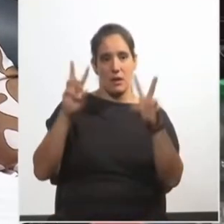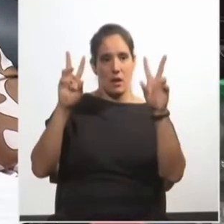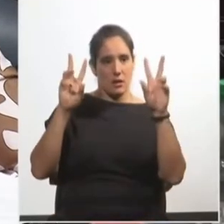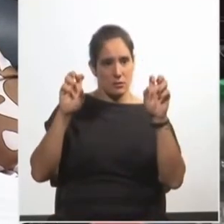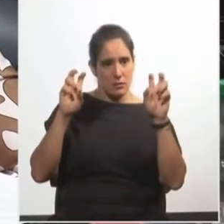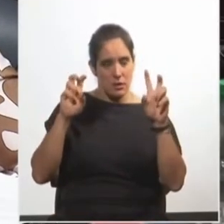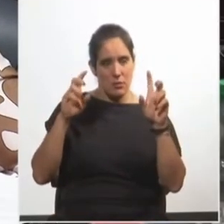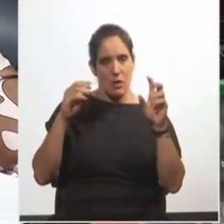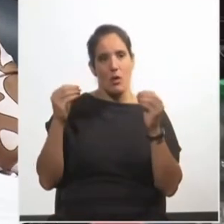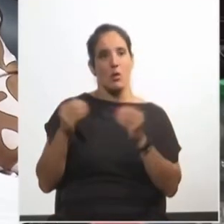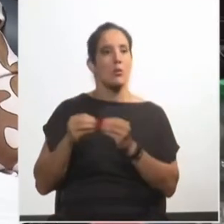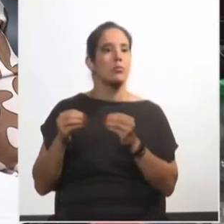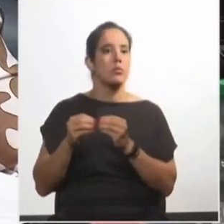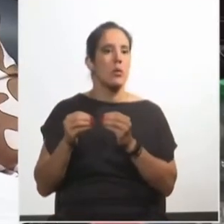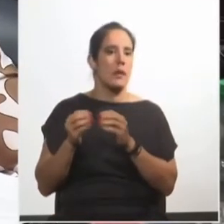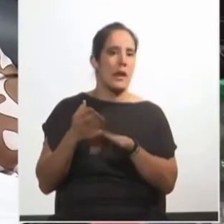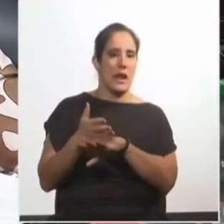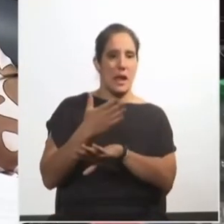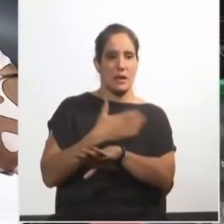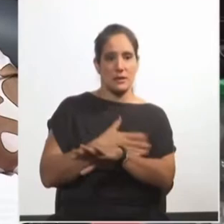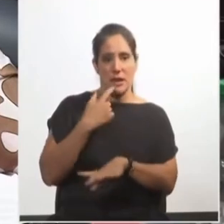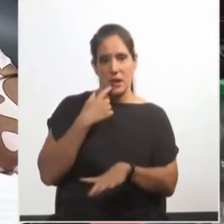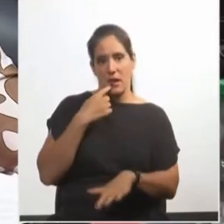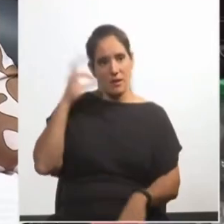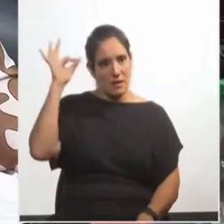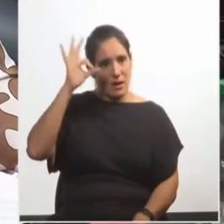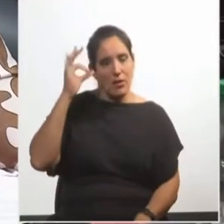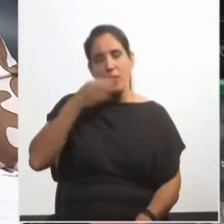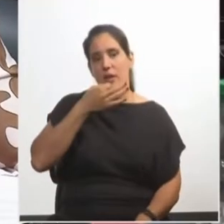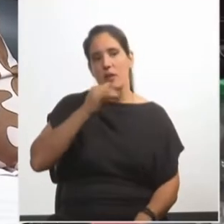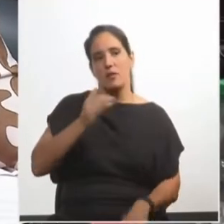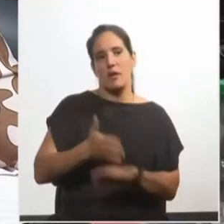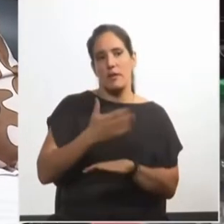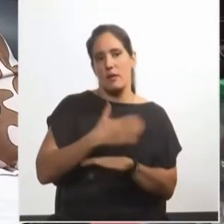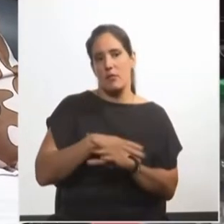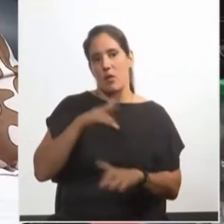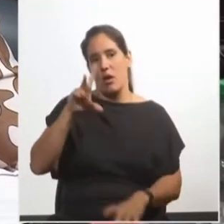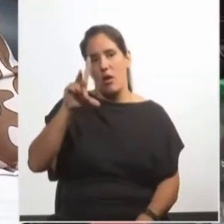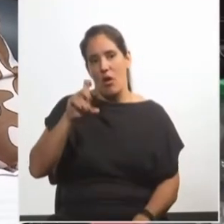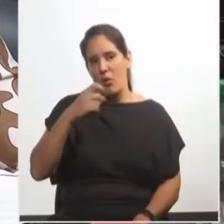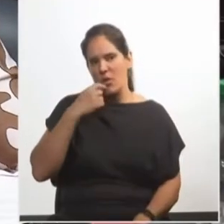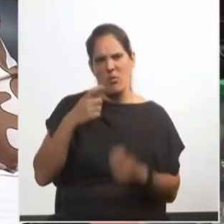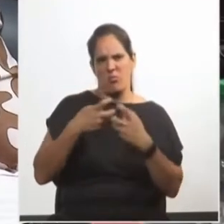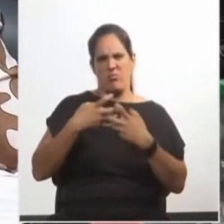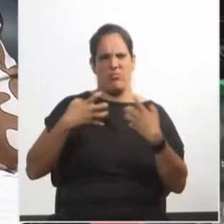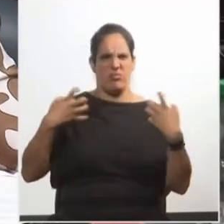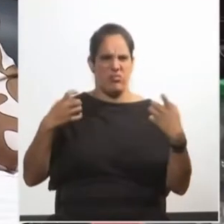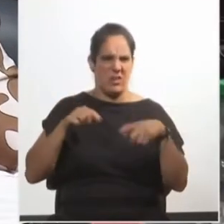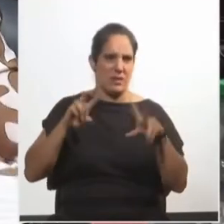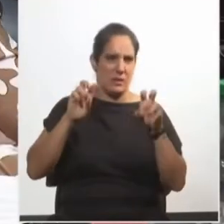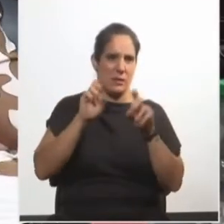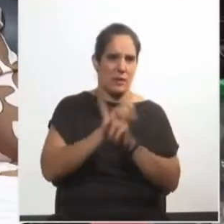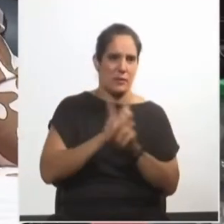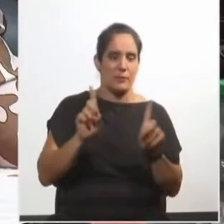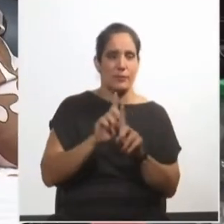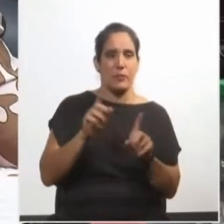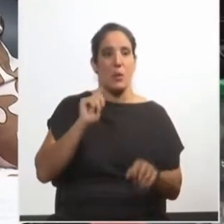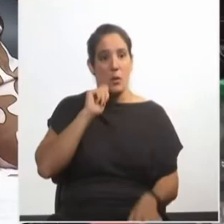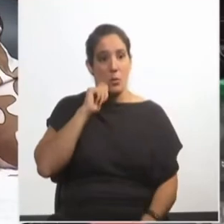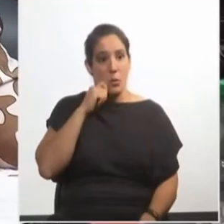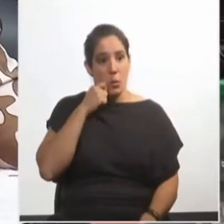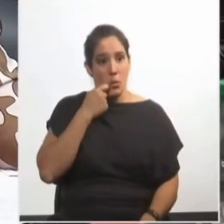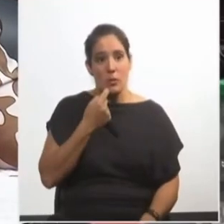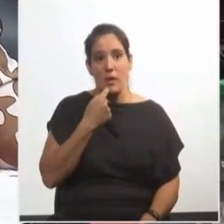muchos de los compañeros que me antecedieron en el uso de la palabra, por lo que obviamente no me voy a extender en este tema, pero me gustaba